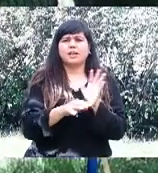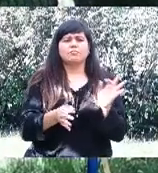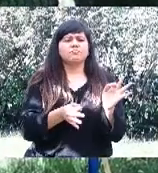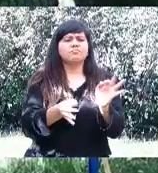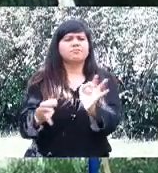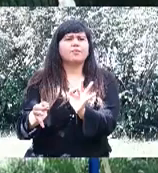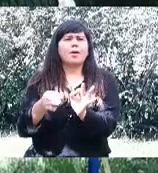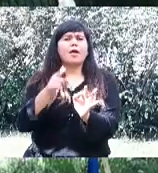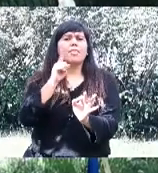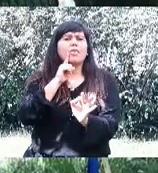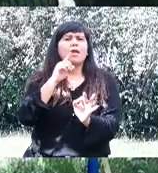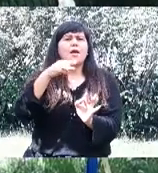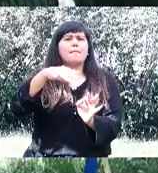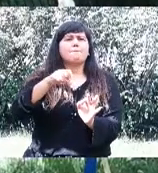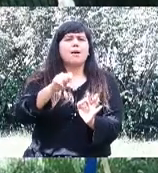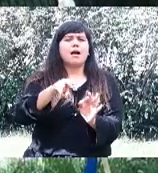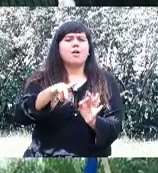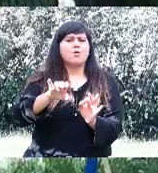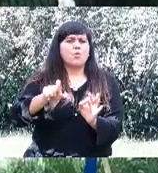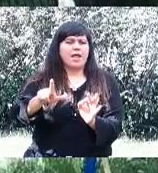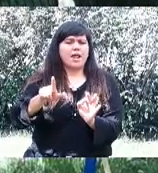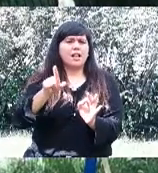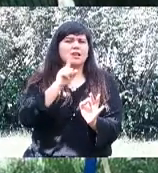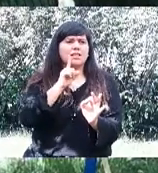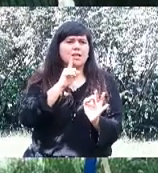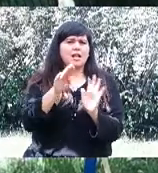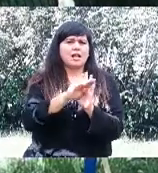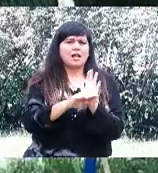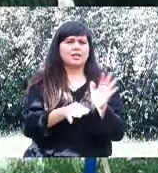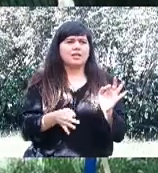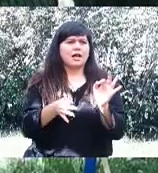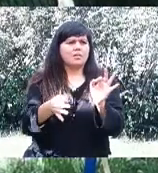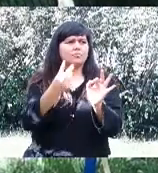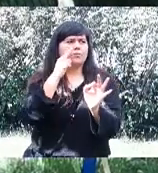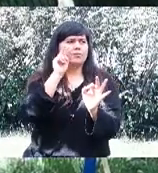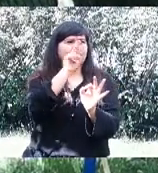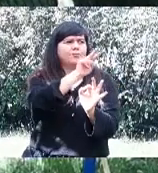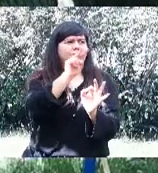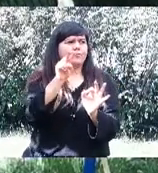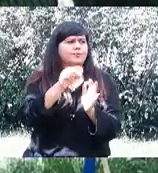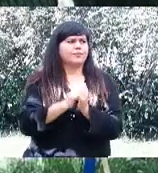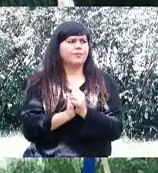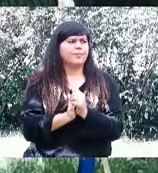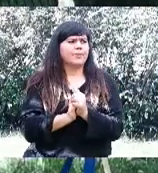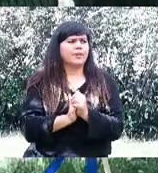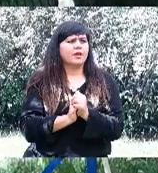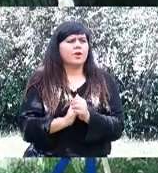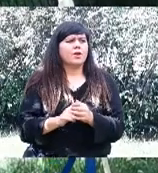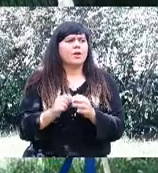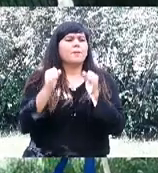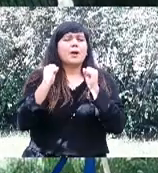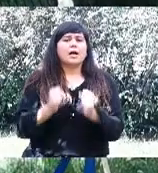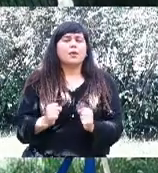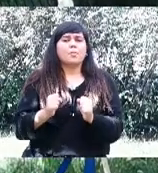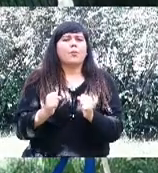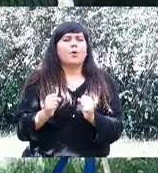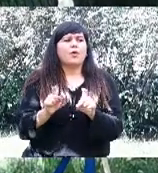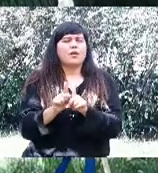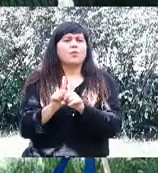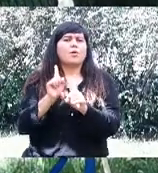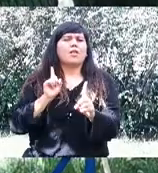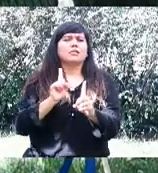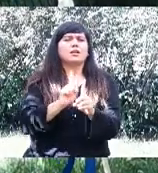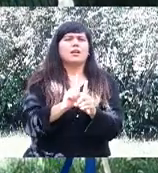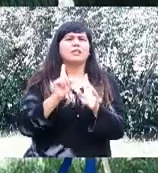tiene Manuel ahí levante la mano Manuel por favor para que lo vean para que puedan acercarse a él y